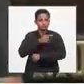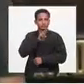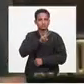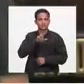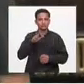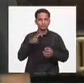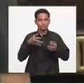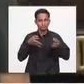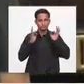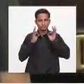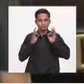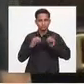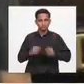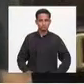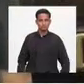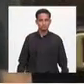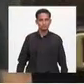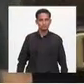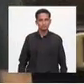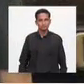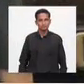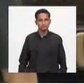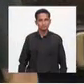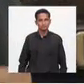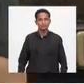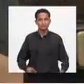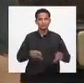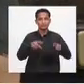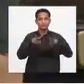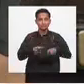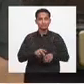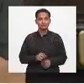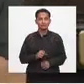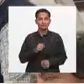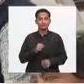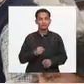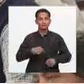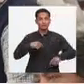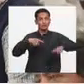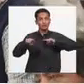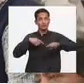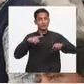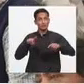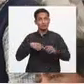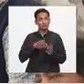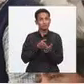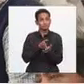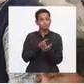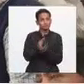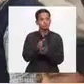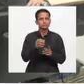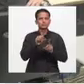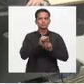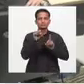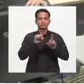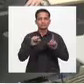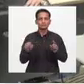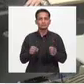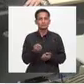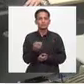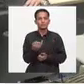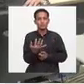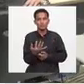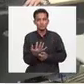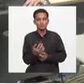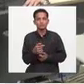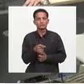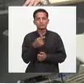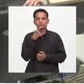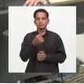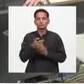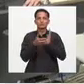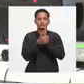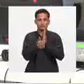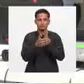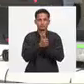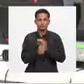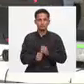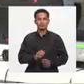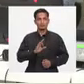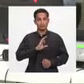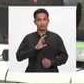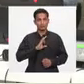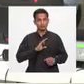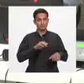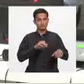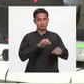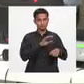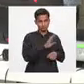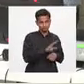elecciones Esteban rigat jefe del proyecto sistema de escrutinio considera que la capacitación es vital para que los técnicos